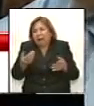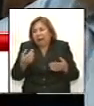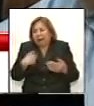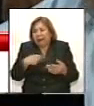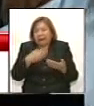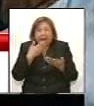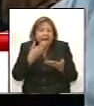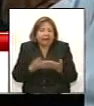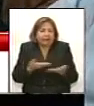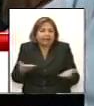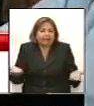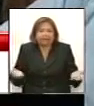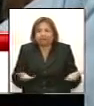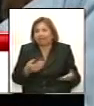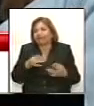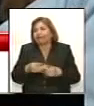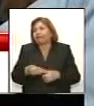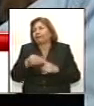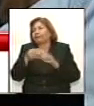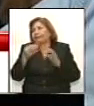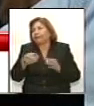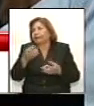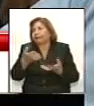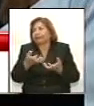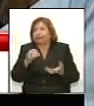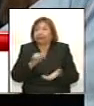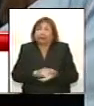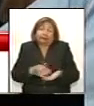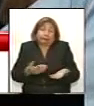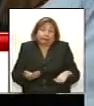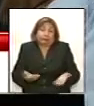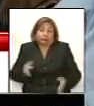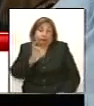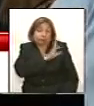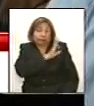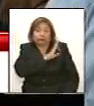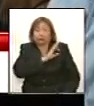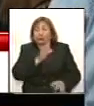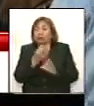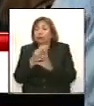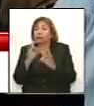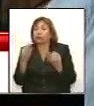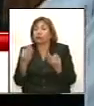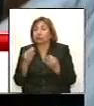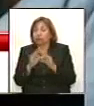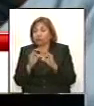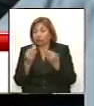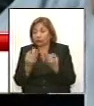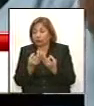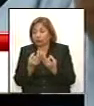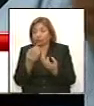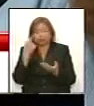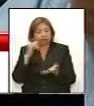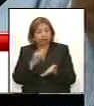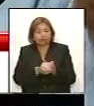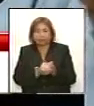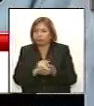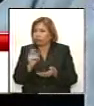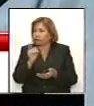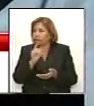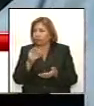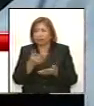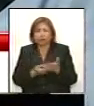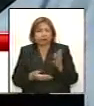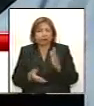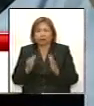darle la especialidad que requiere el caso, como la fiscalía de familia, o juzgado de familia, para que en la comisaría no se revictimice